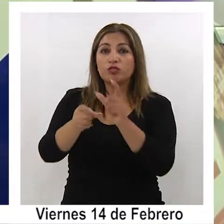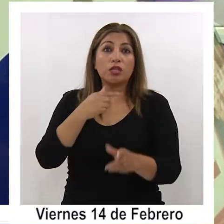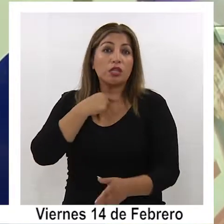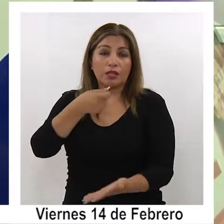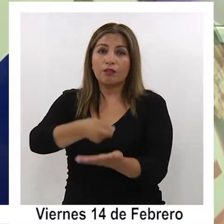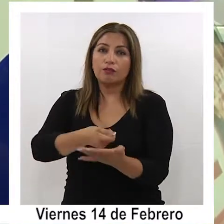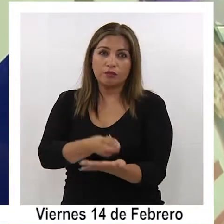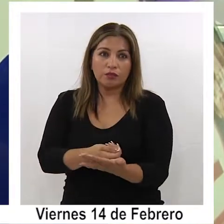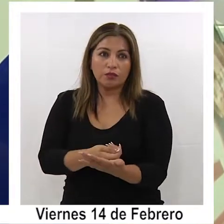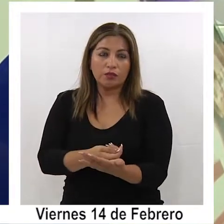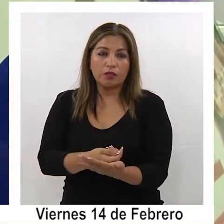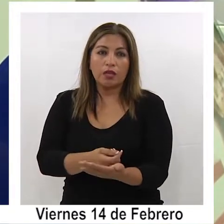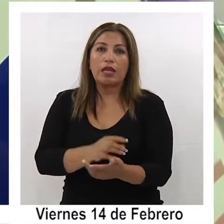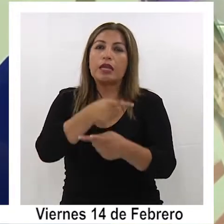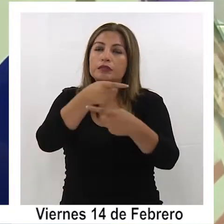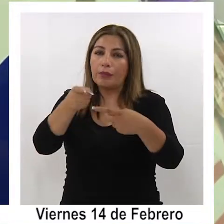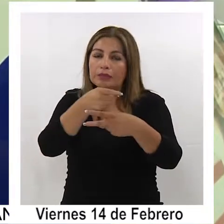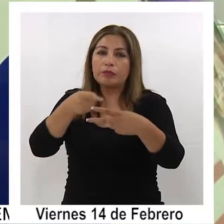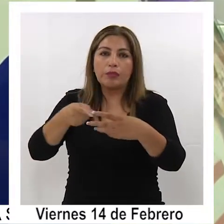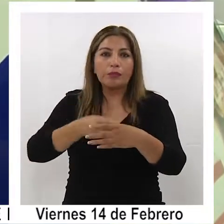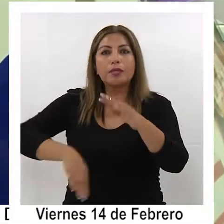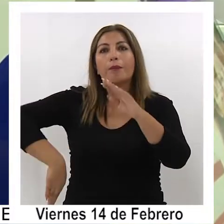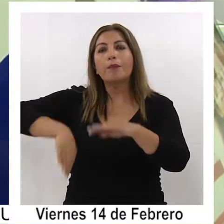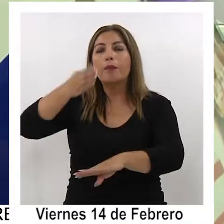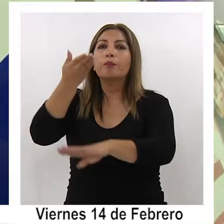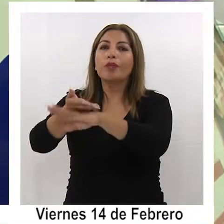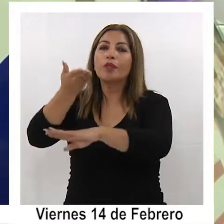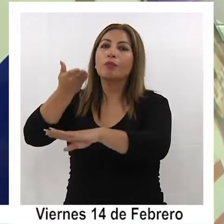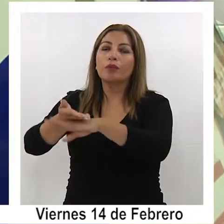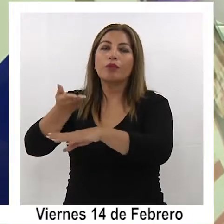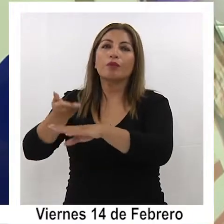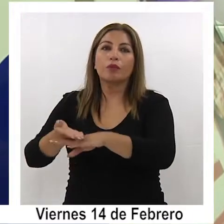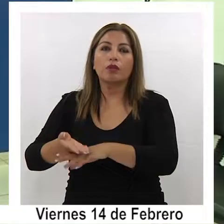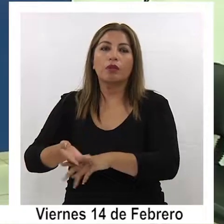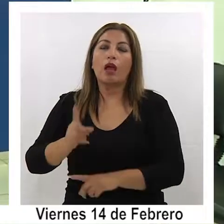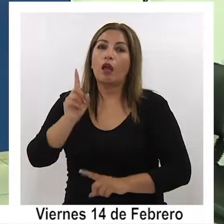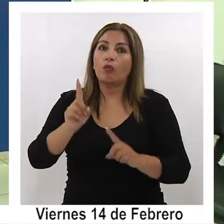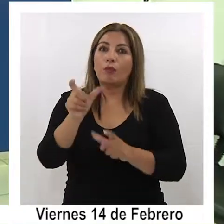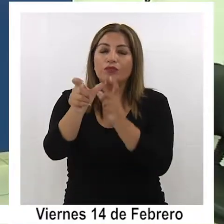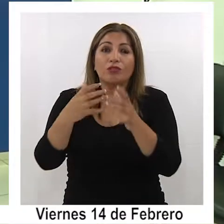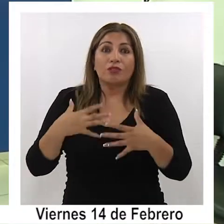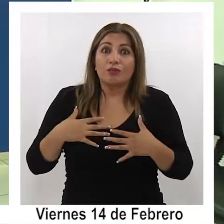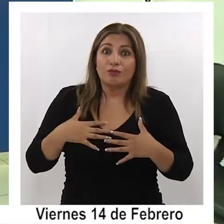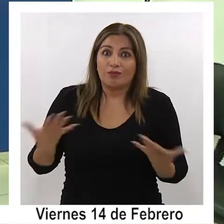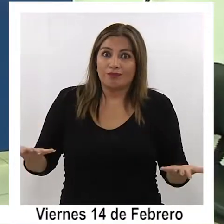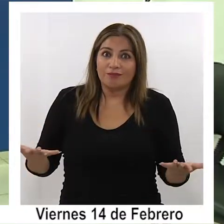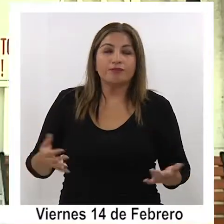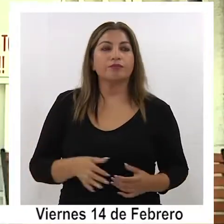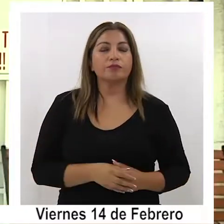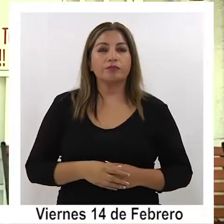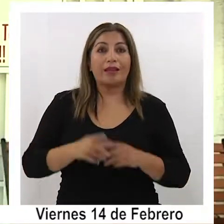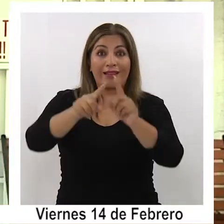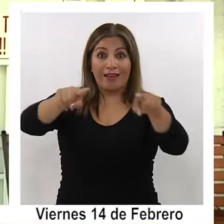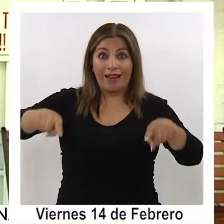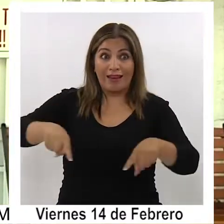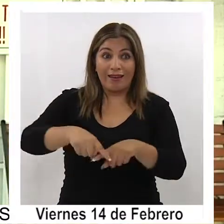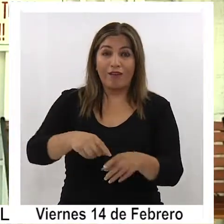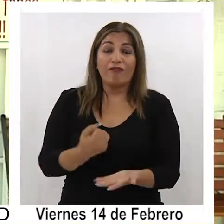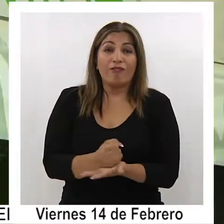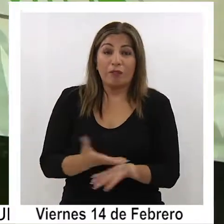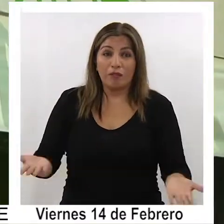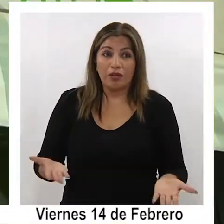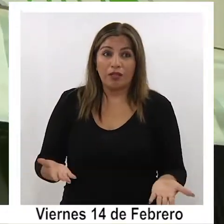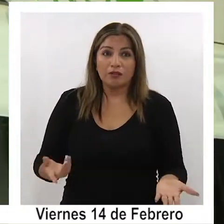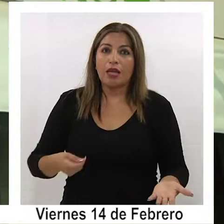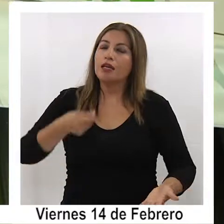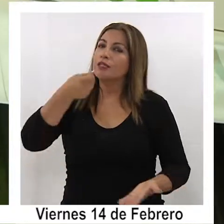gente y obviamente toda la semana se está pidiendo en más cantidad, por lo mismo para prevenir. La gente está asustada. Las farmacias han tenido que